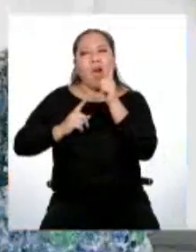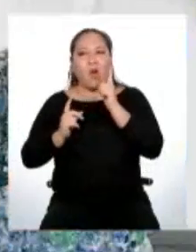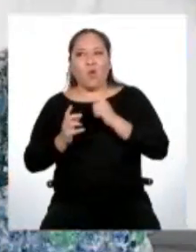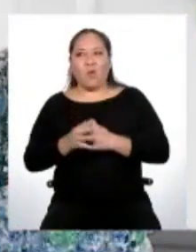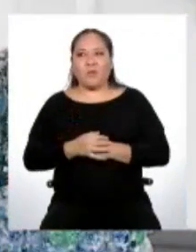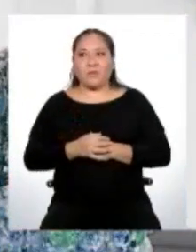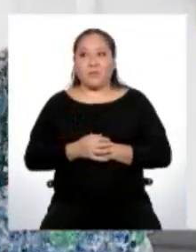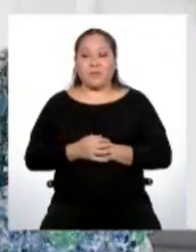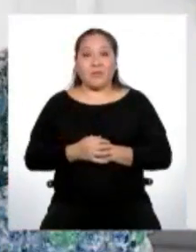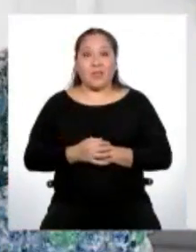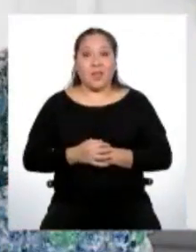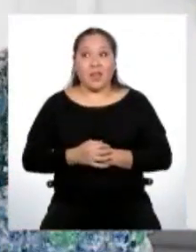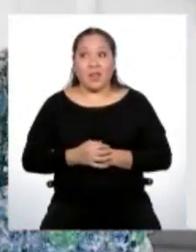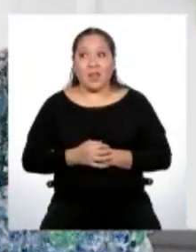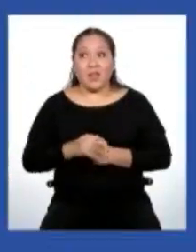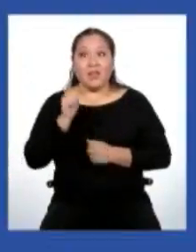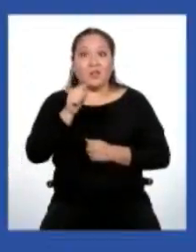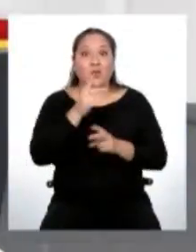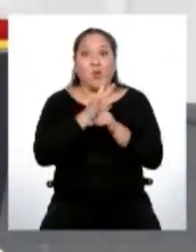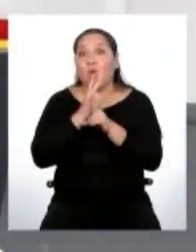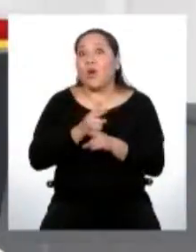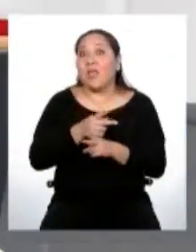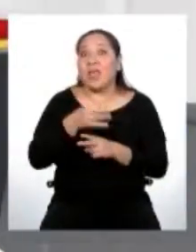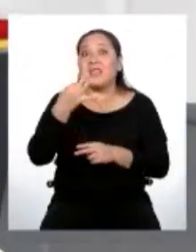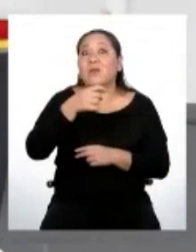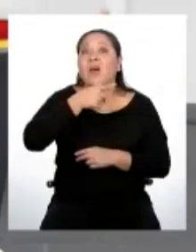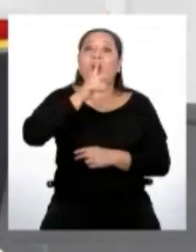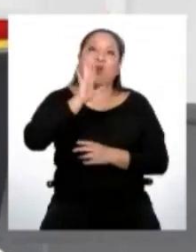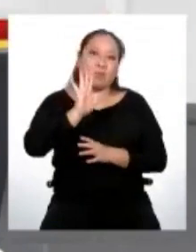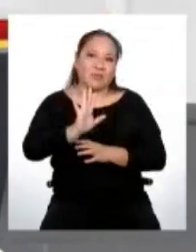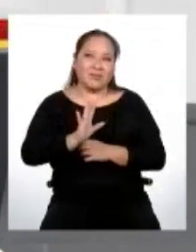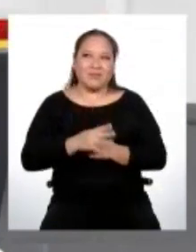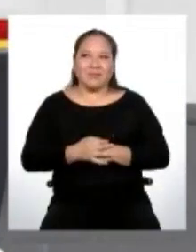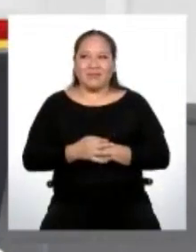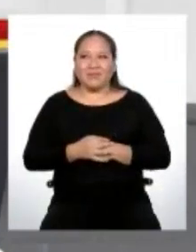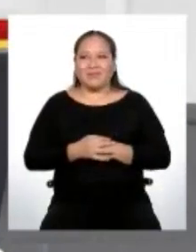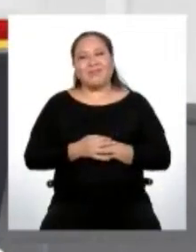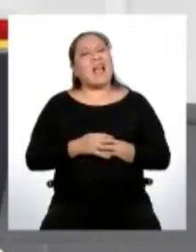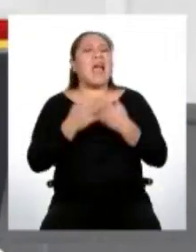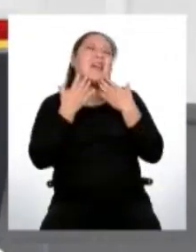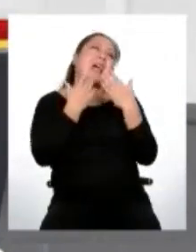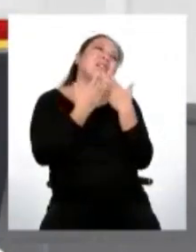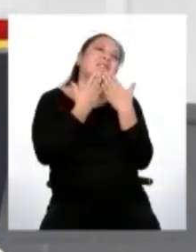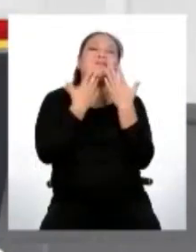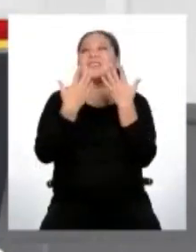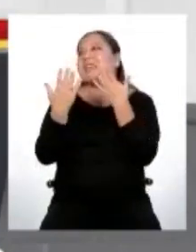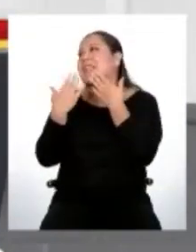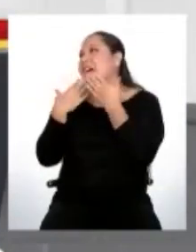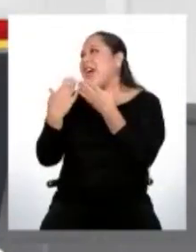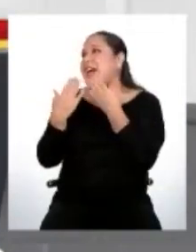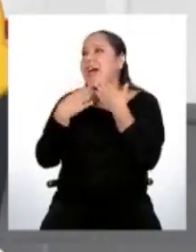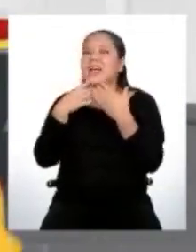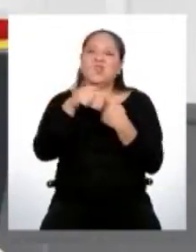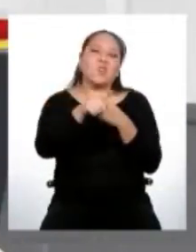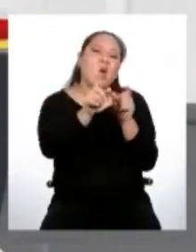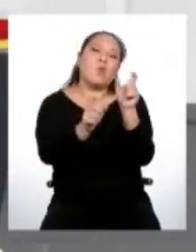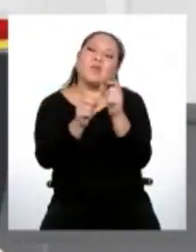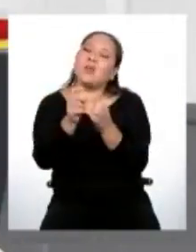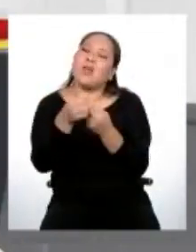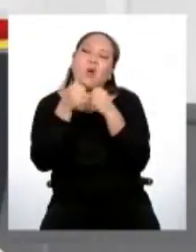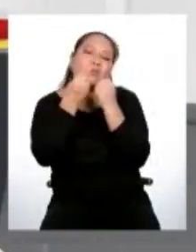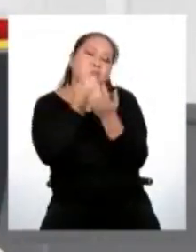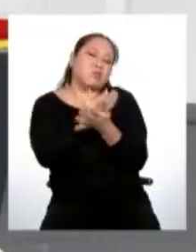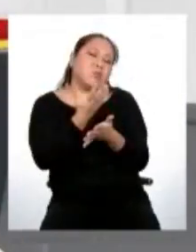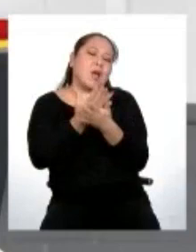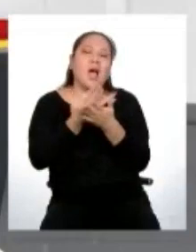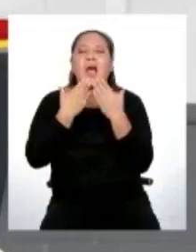¡Agua! Cuídanos, cierra tu caño. Gracias. Gracias a todos. Han sido un público maravilloso.